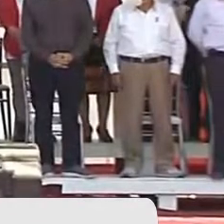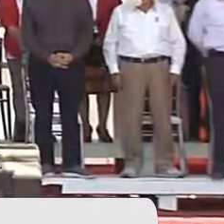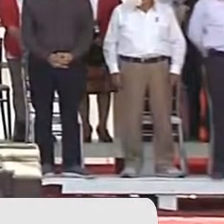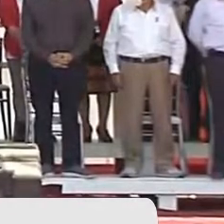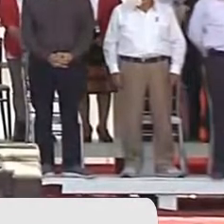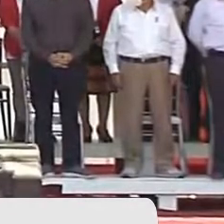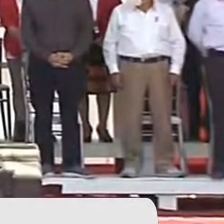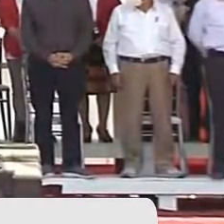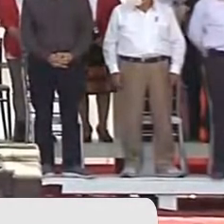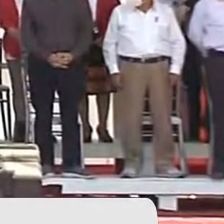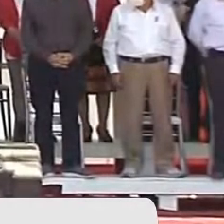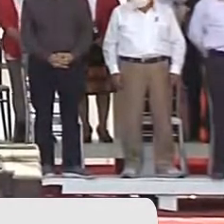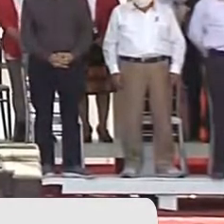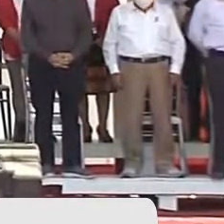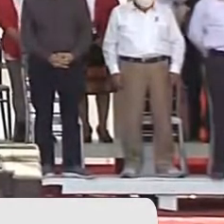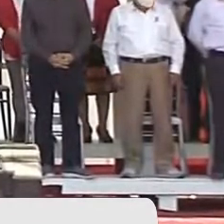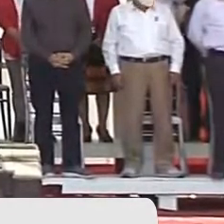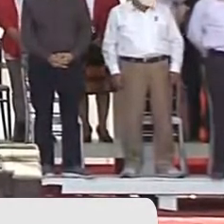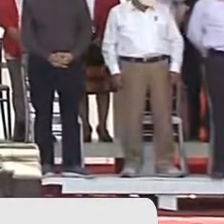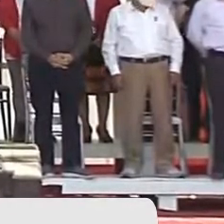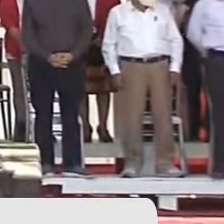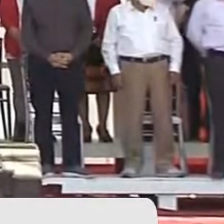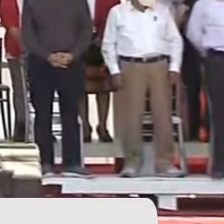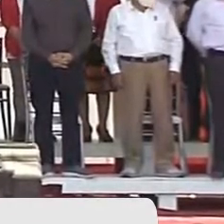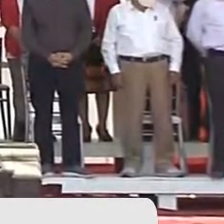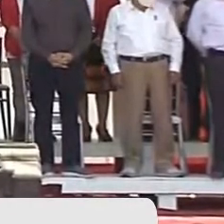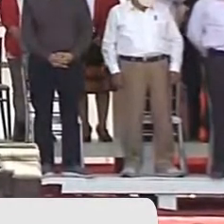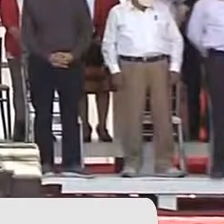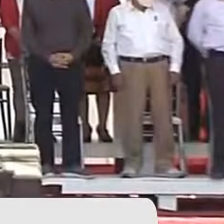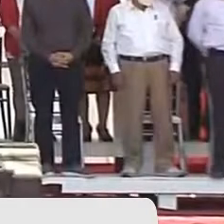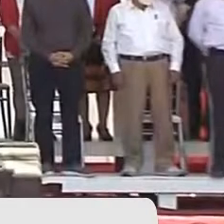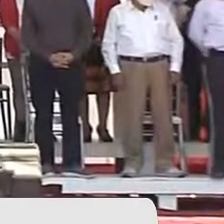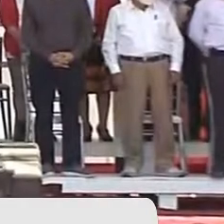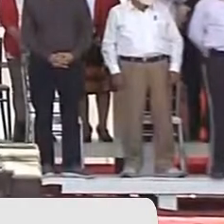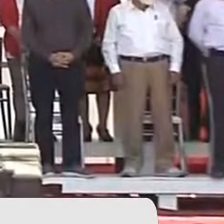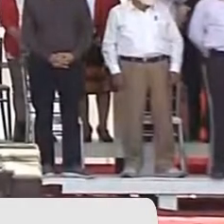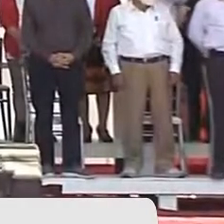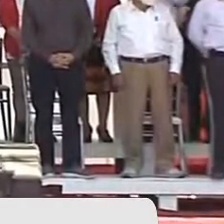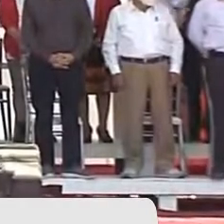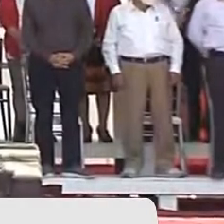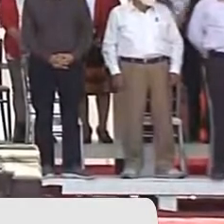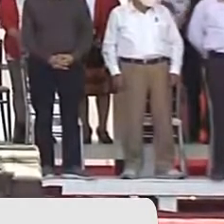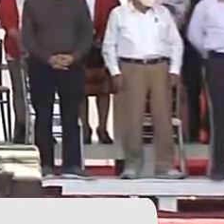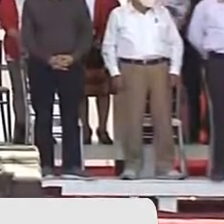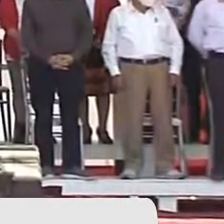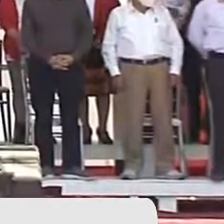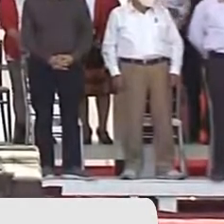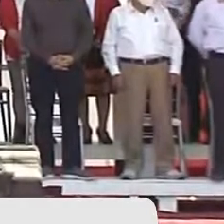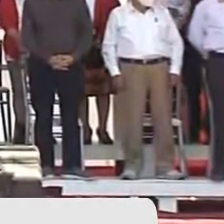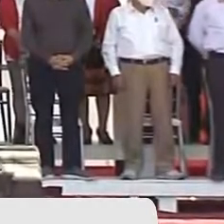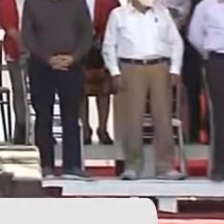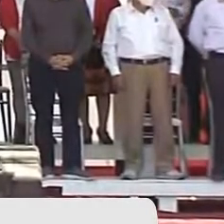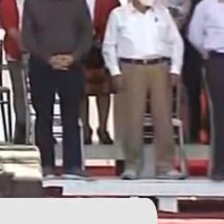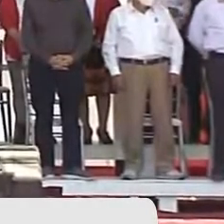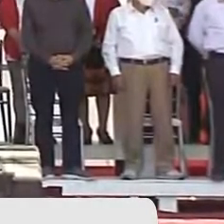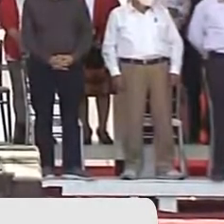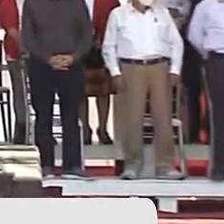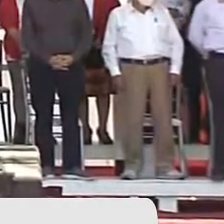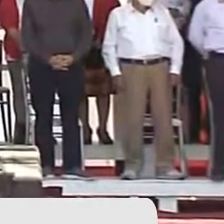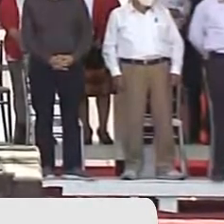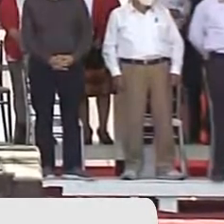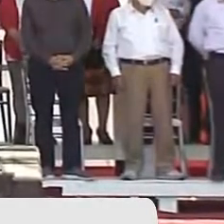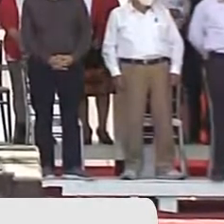enemigo uniendo los pueblos priorizando recursos e innovando estrategias hoy son otros los